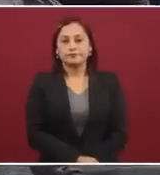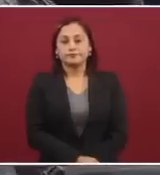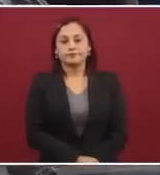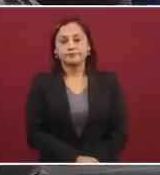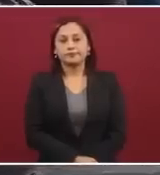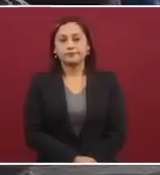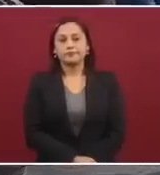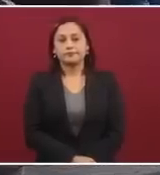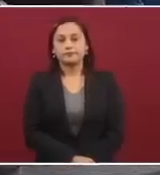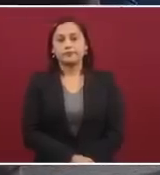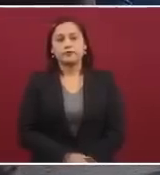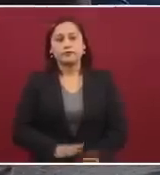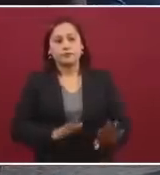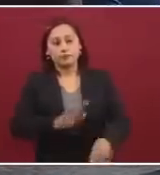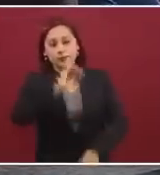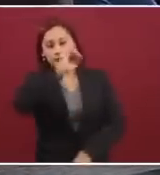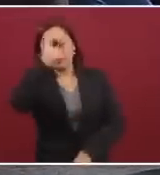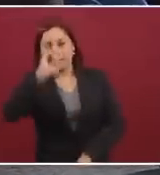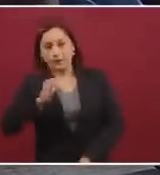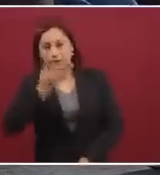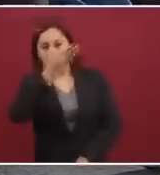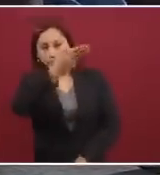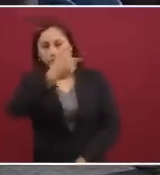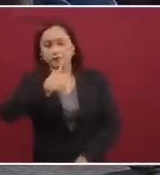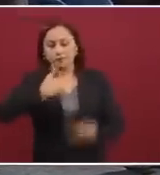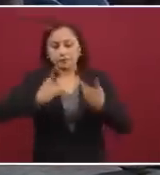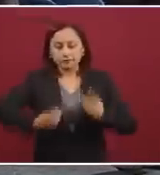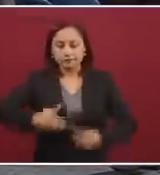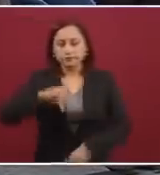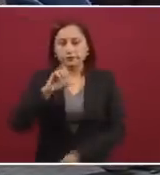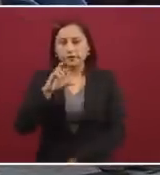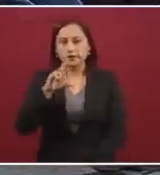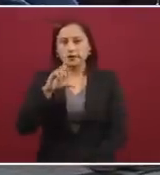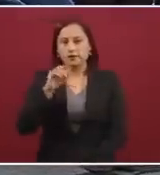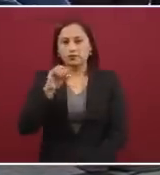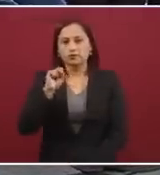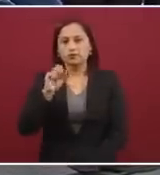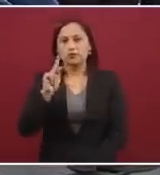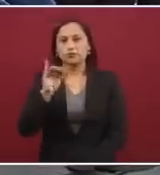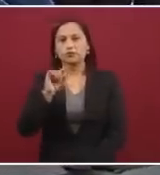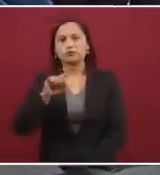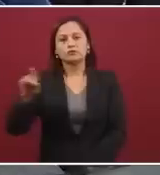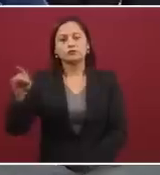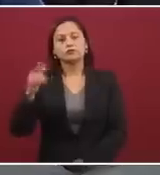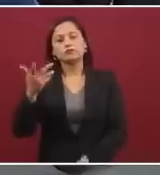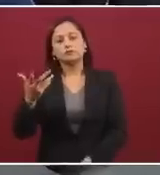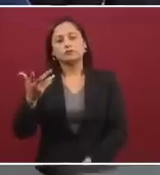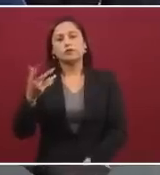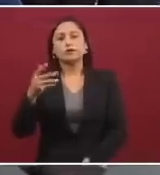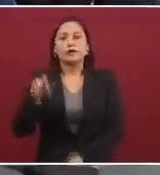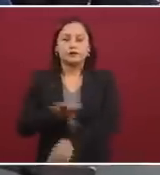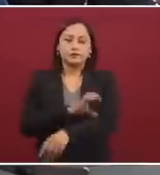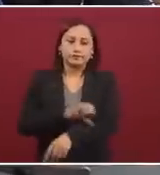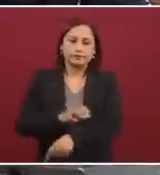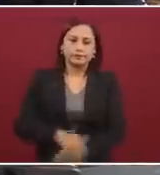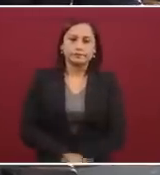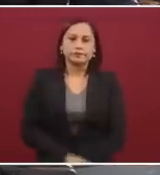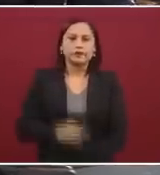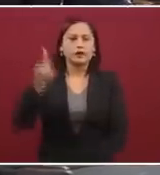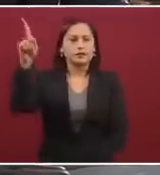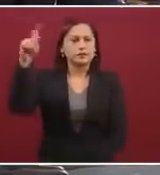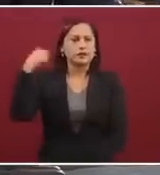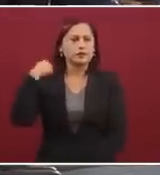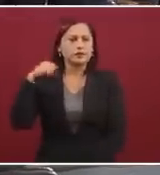jefe del ejecutivo carlos pozos reportero de petróleo energía mientras que hay una palabra que dice